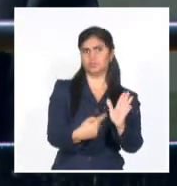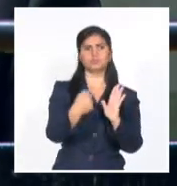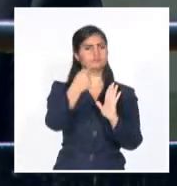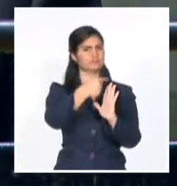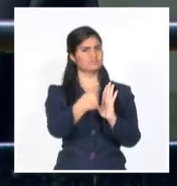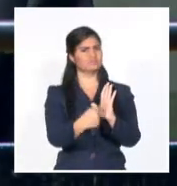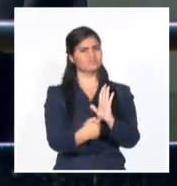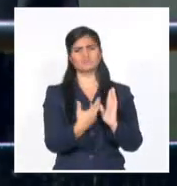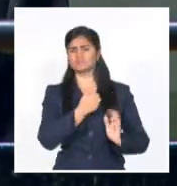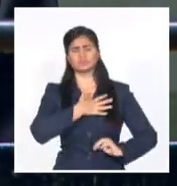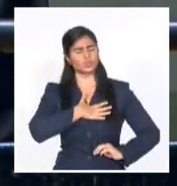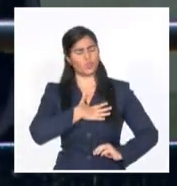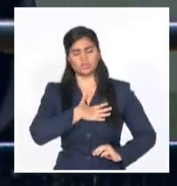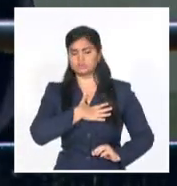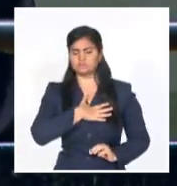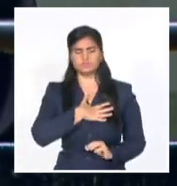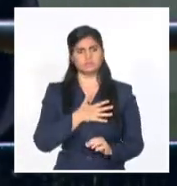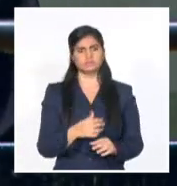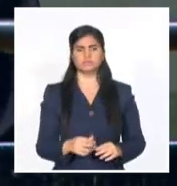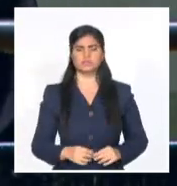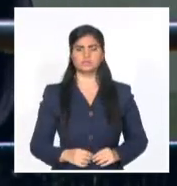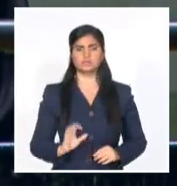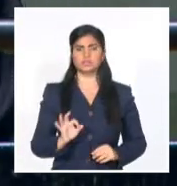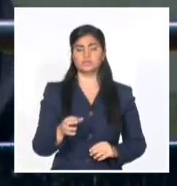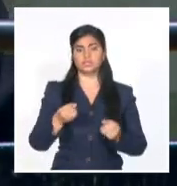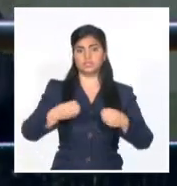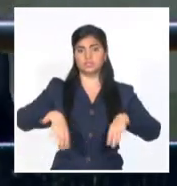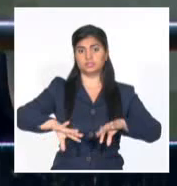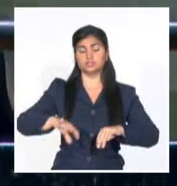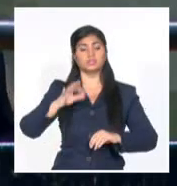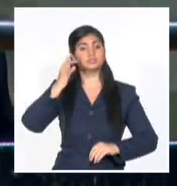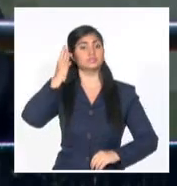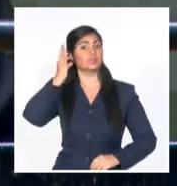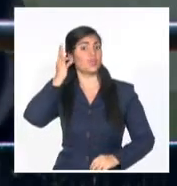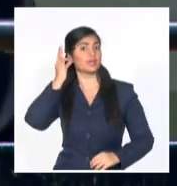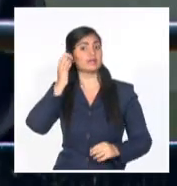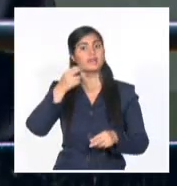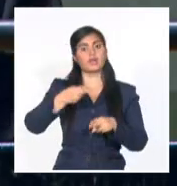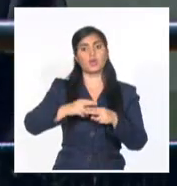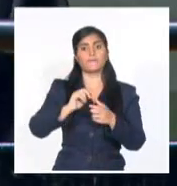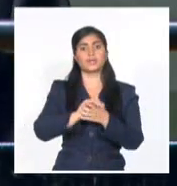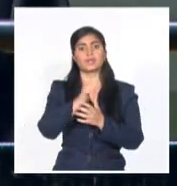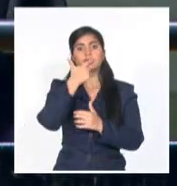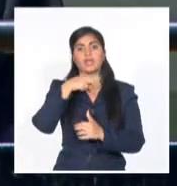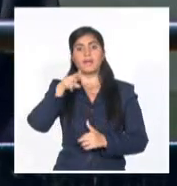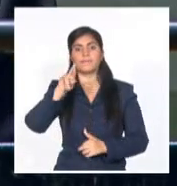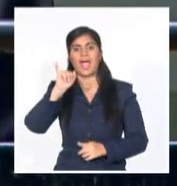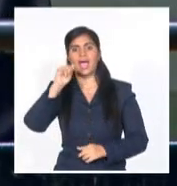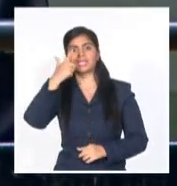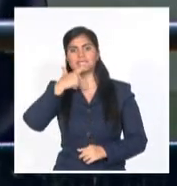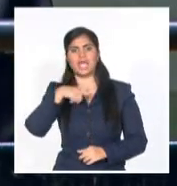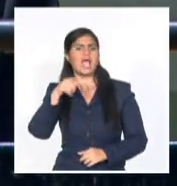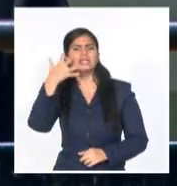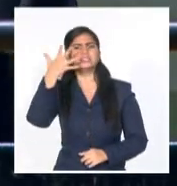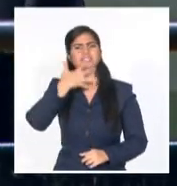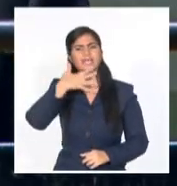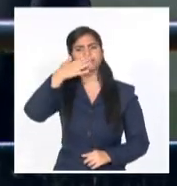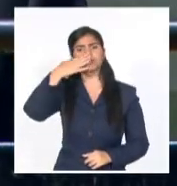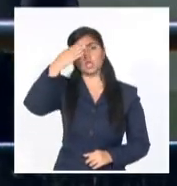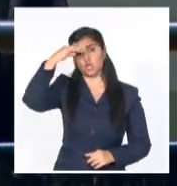dolor, la situación de María, una niña cubana de